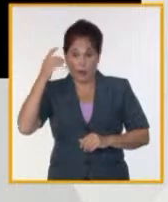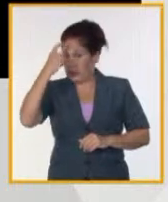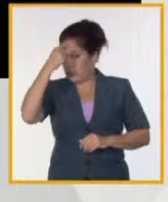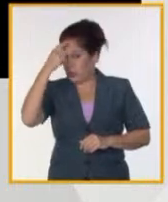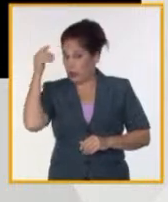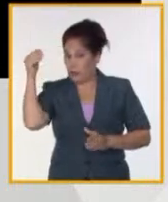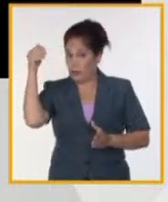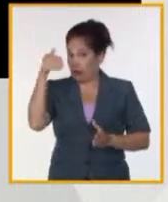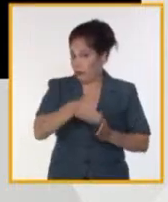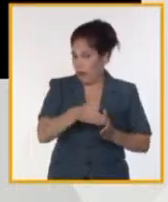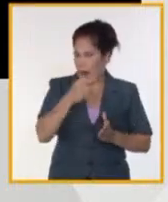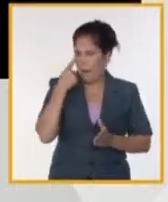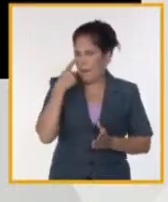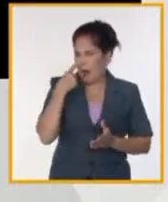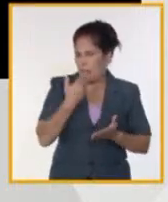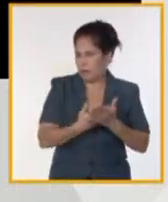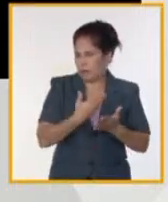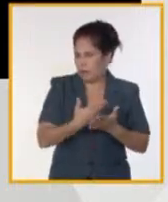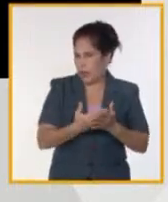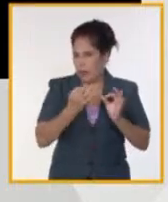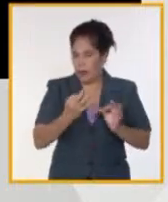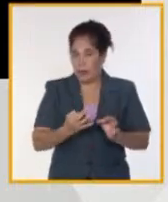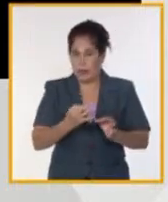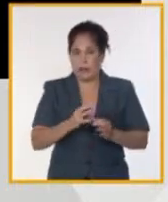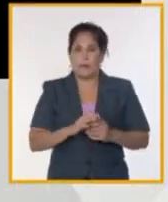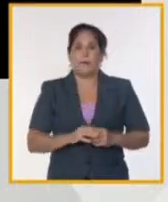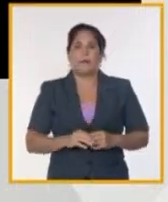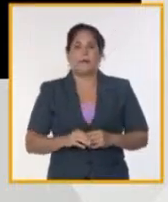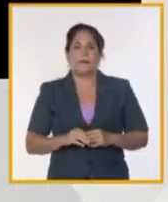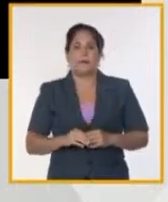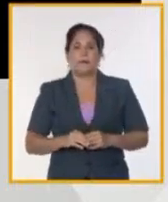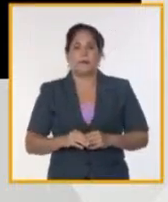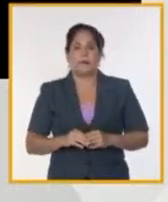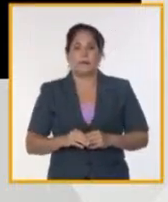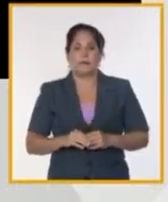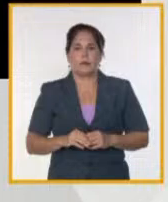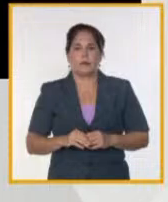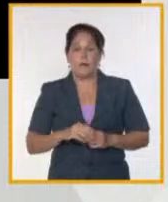y que incluso allí en Minas de Matambre también se recuerda la